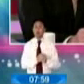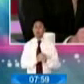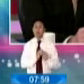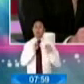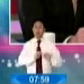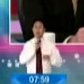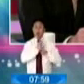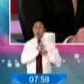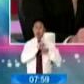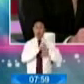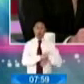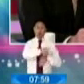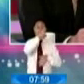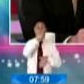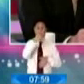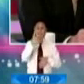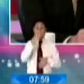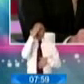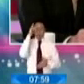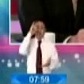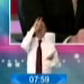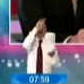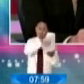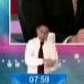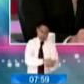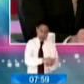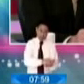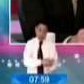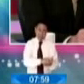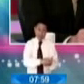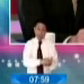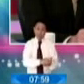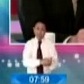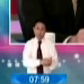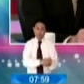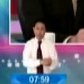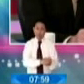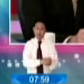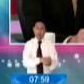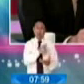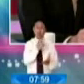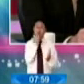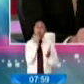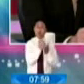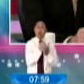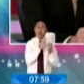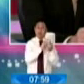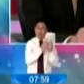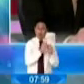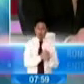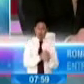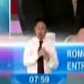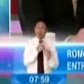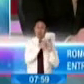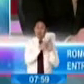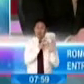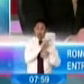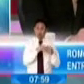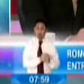huir del país, el resto ustedes lo saben, en una avioneta que finalmente adulteran las placas, adulteran los